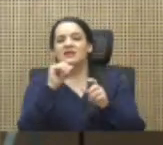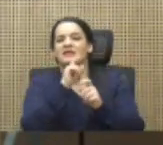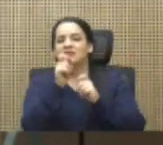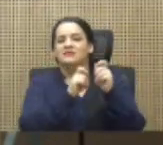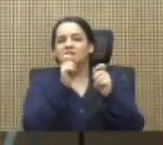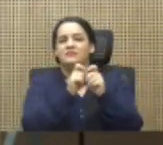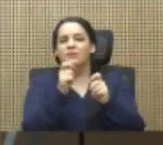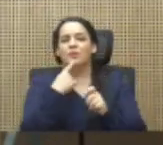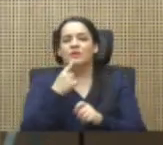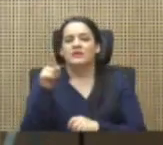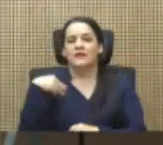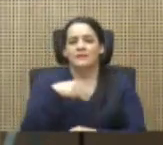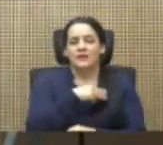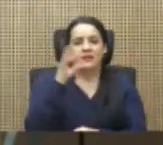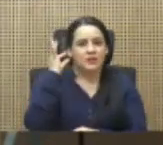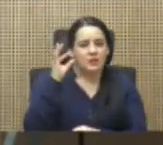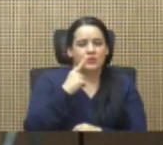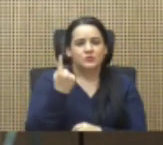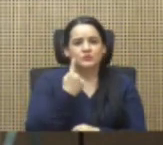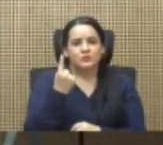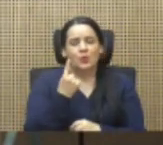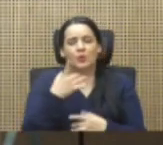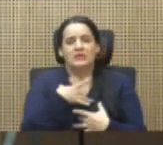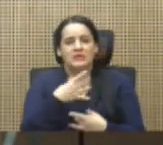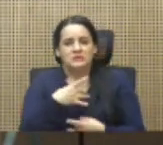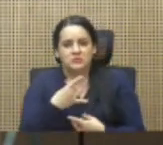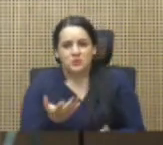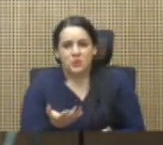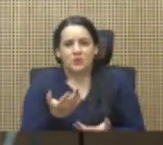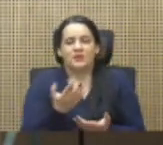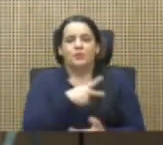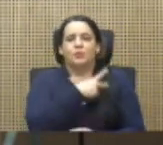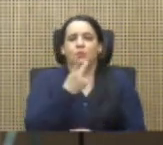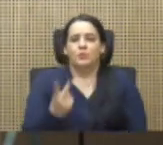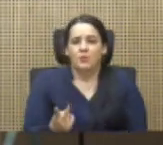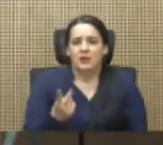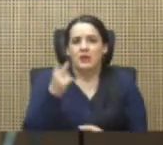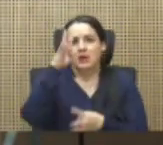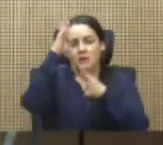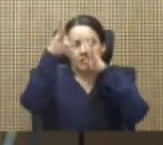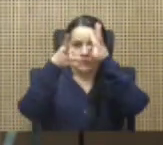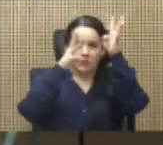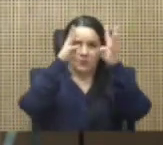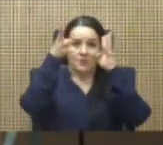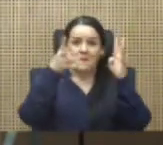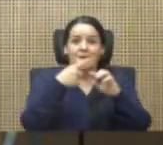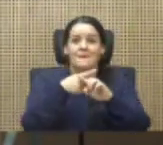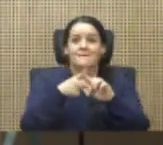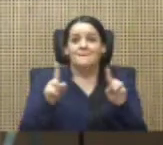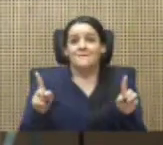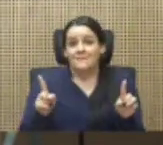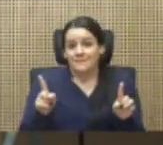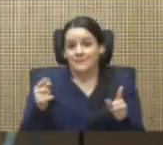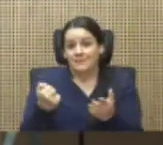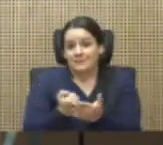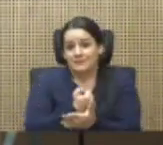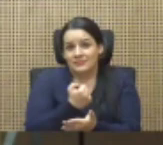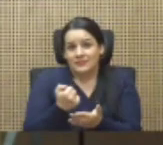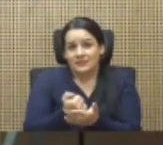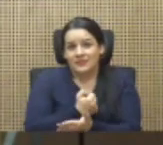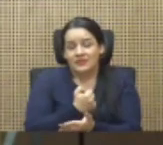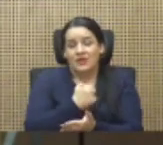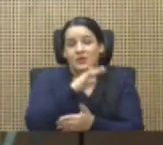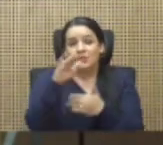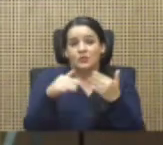intenciones, voluntarismo e improvisación. Lo lamentable es que todo el país, salvo el presidente,